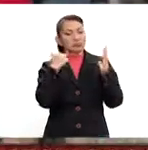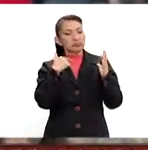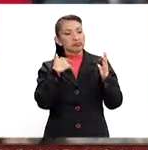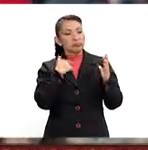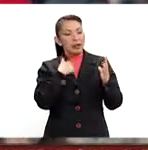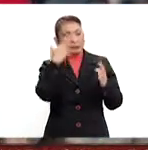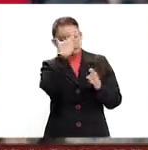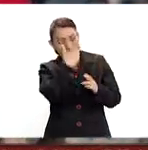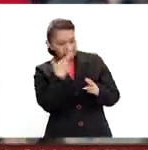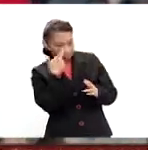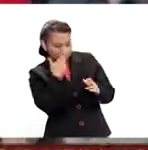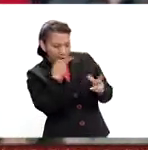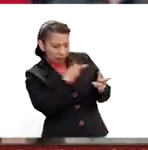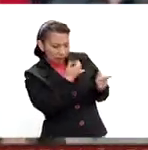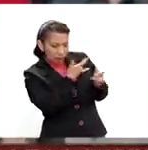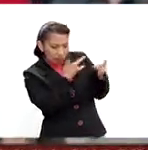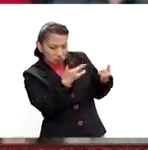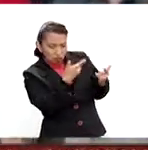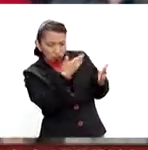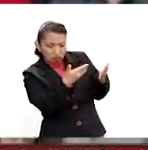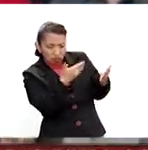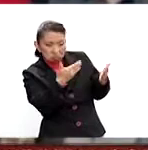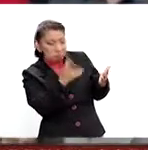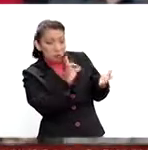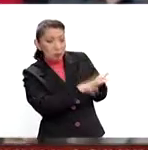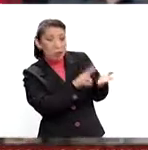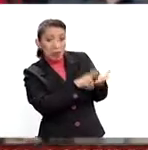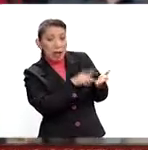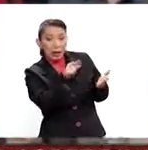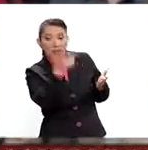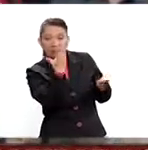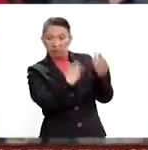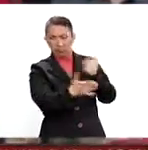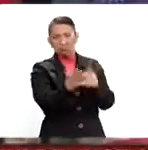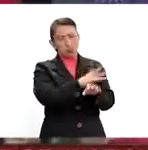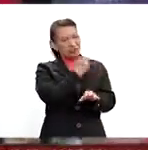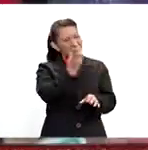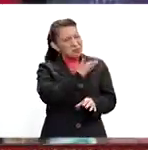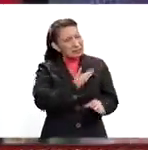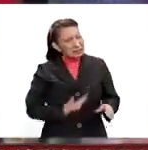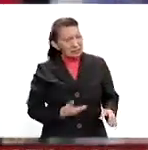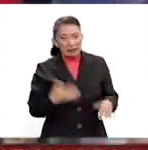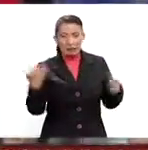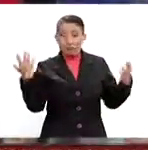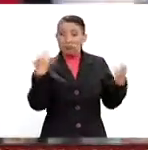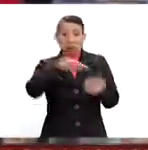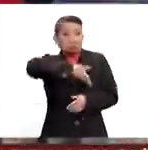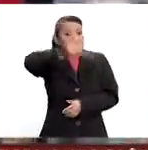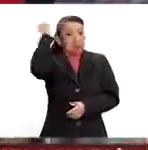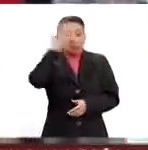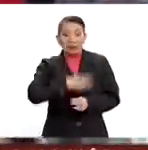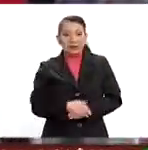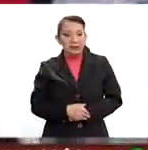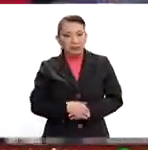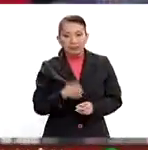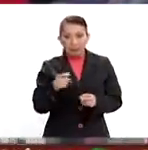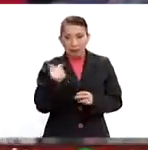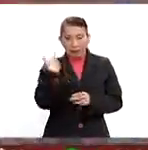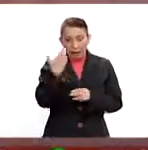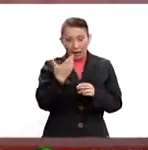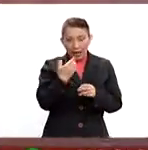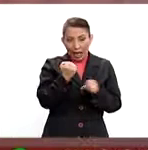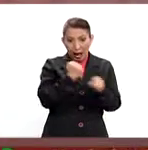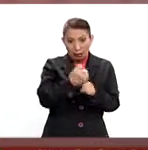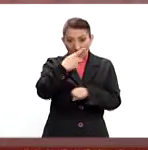El revisar los hechos como tal, claro, no validan ese éxito. Exacto. Los últimos 2 reactivos, nuevamente, el año que vivimos